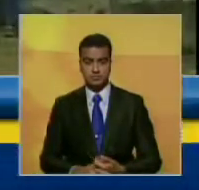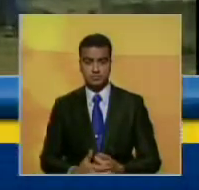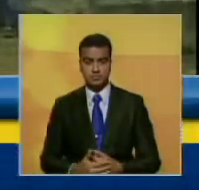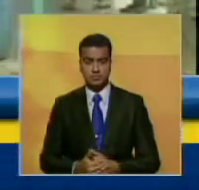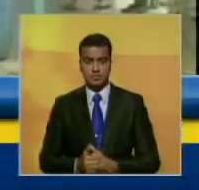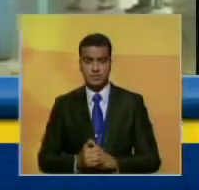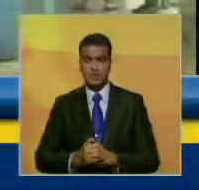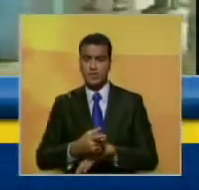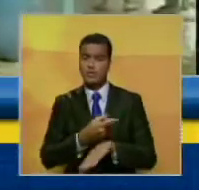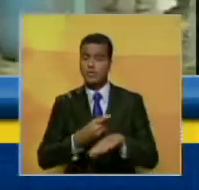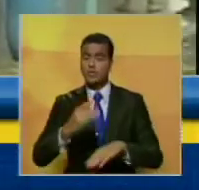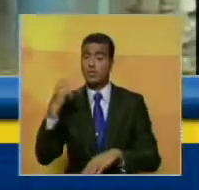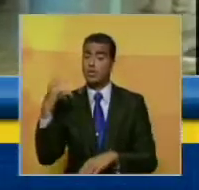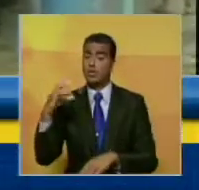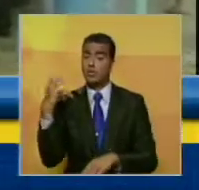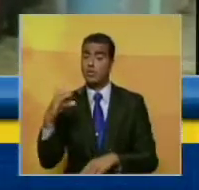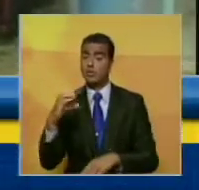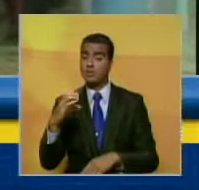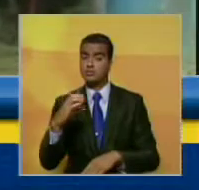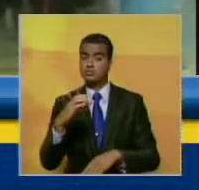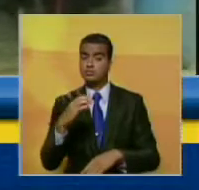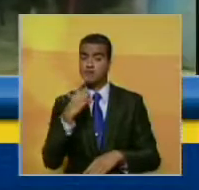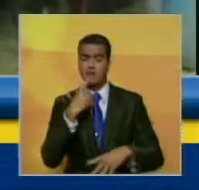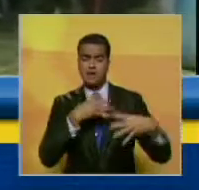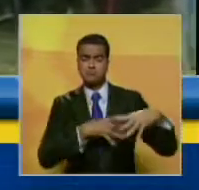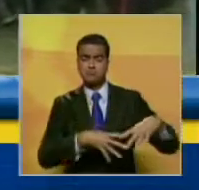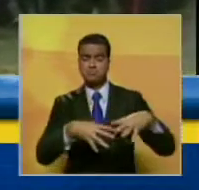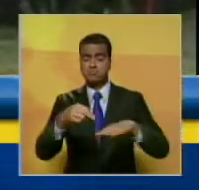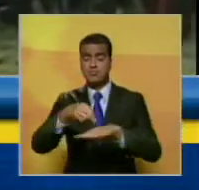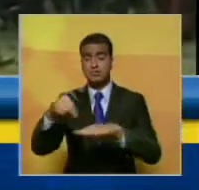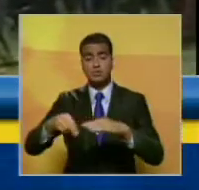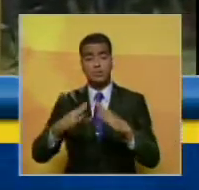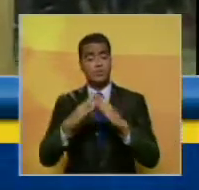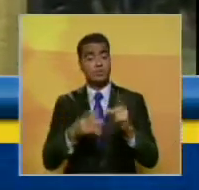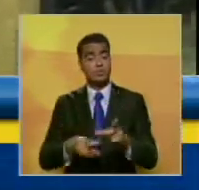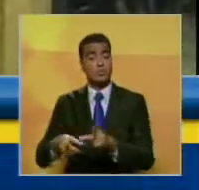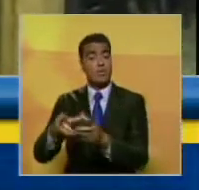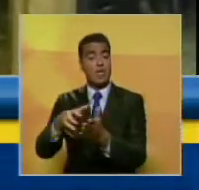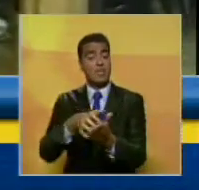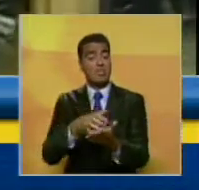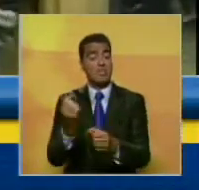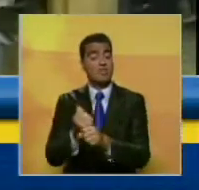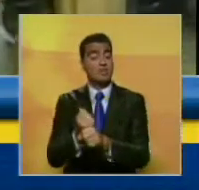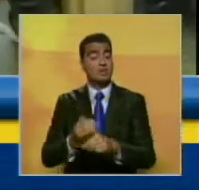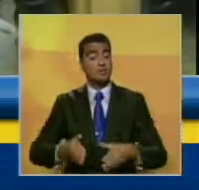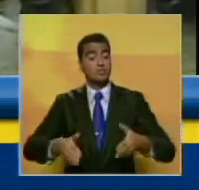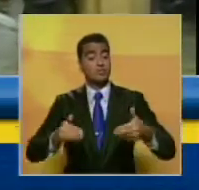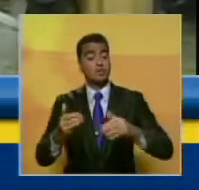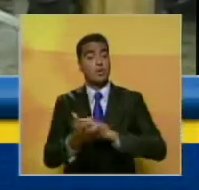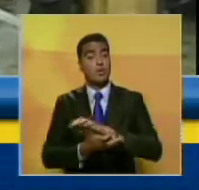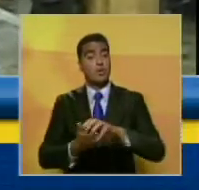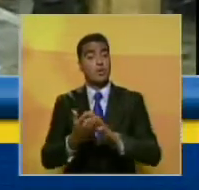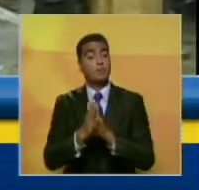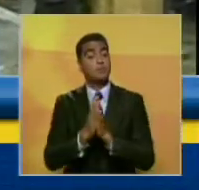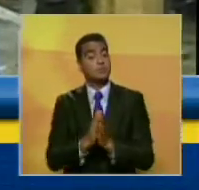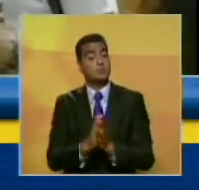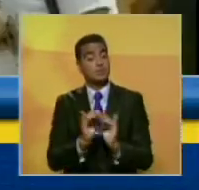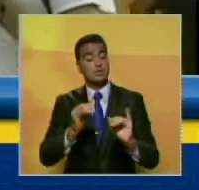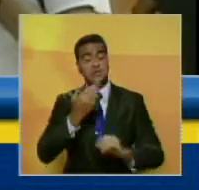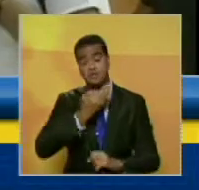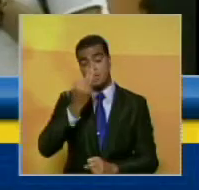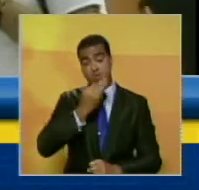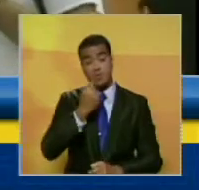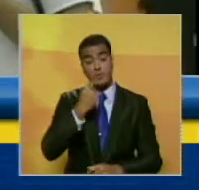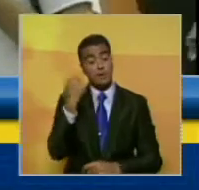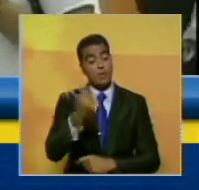El gobierno colombiano afronta hoy una huelga nacional convocada por algunos sectores agrarios que reclaman soluciones a sus problemas y que se cumplan los